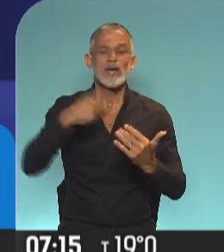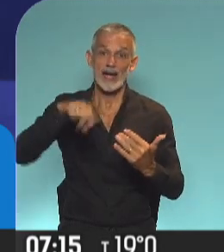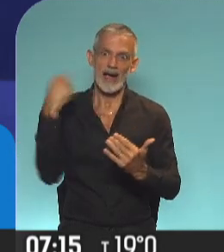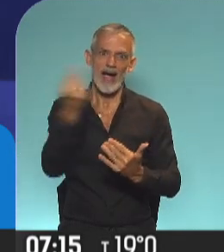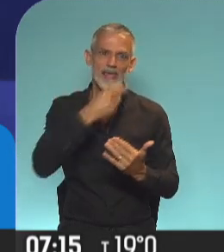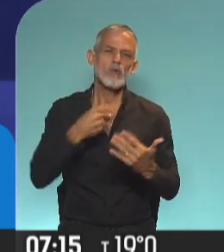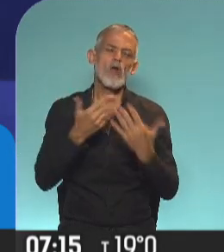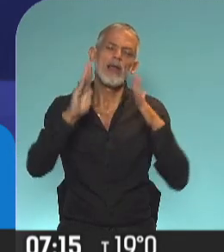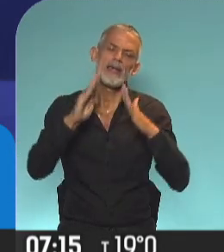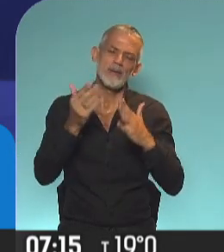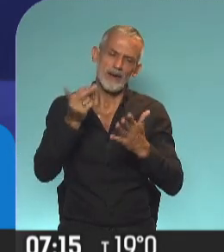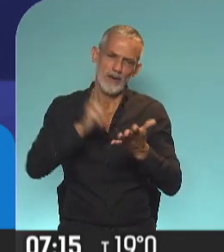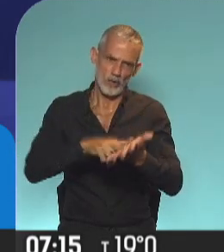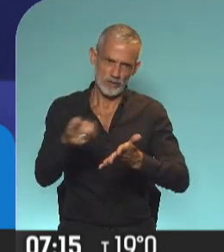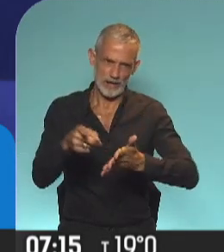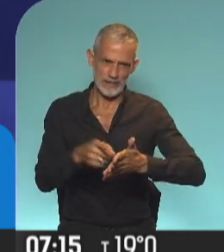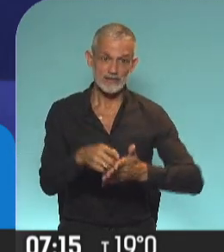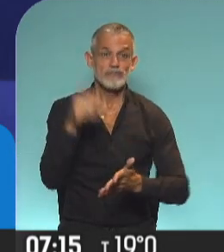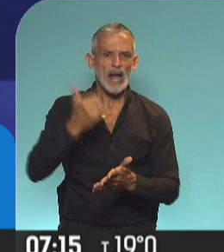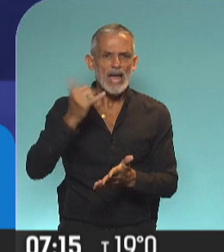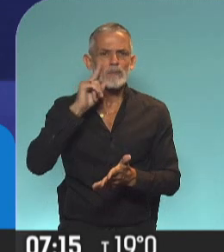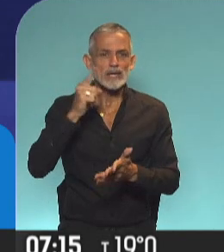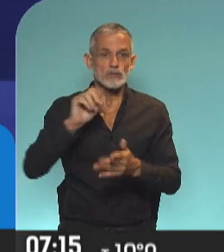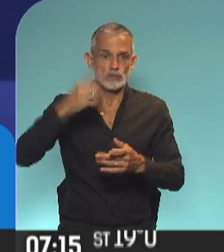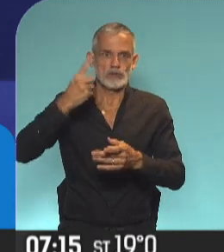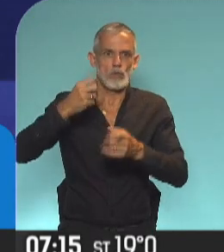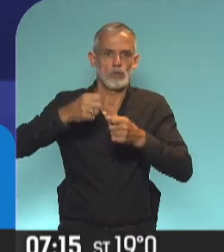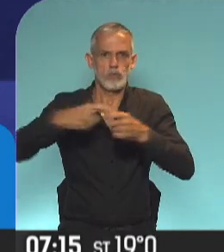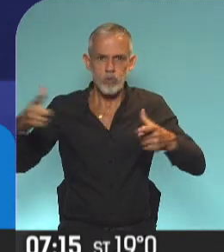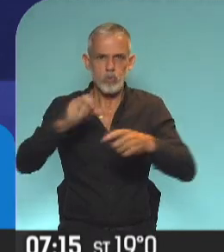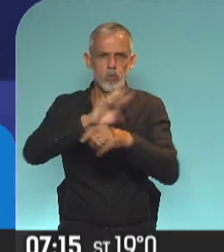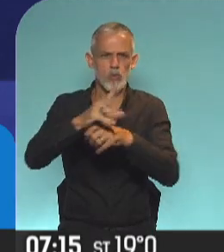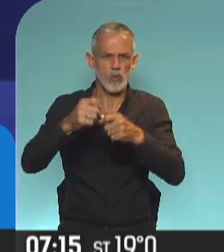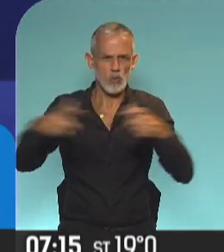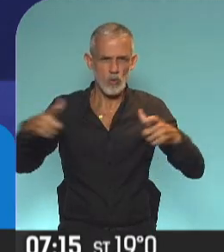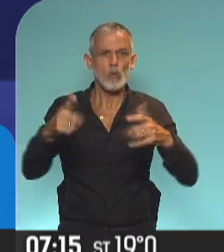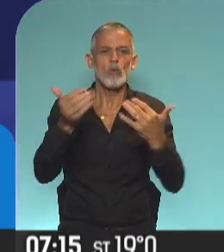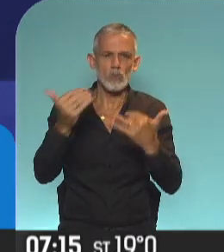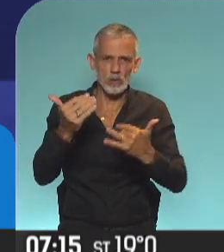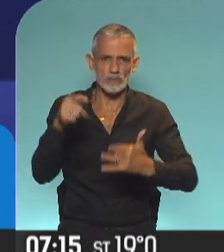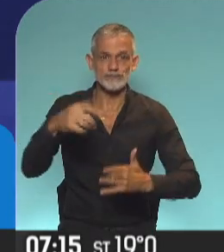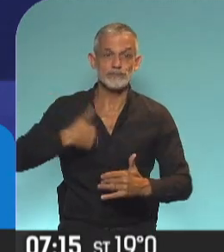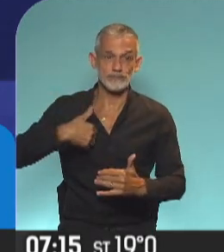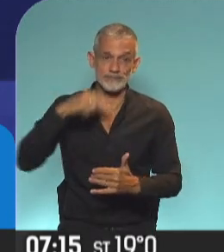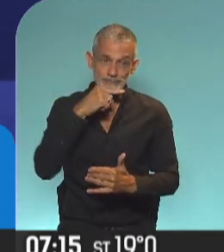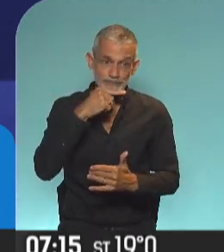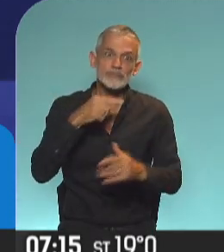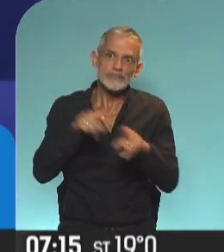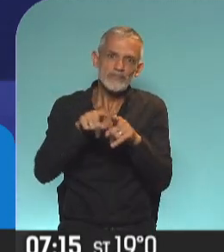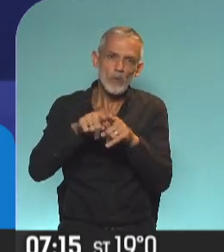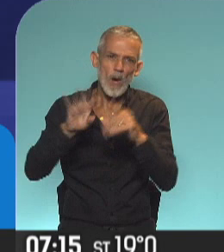con el nivel de pandemia en delante de su filiación